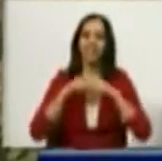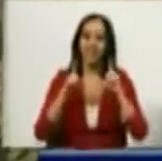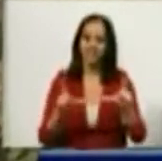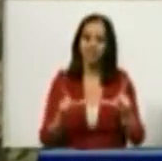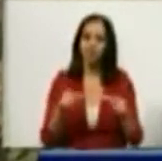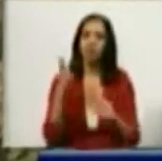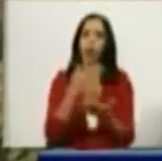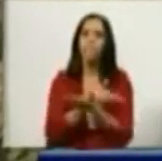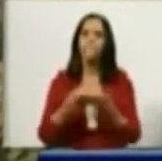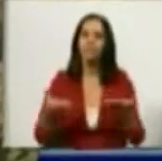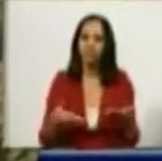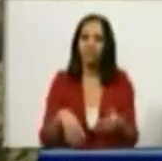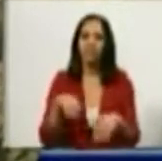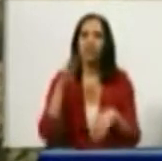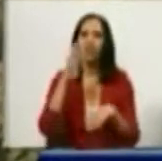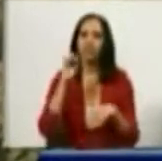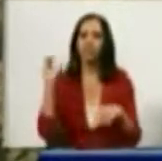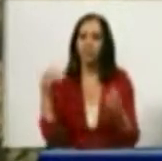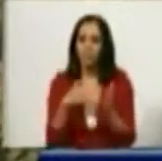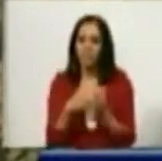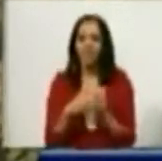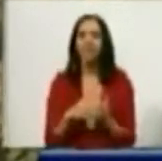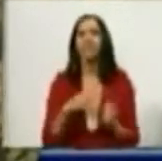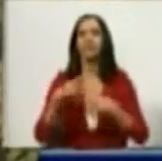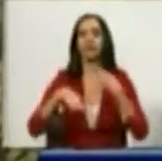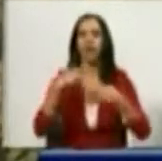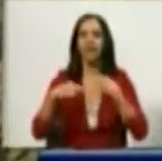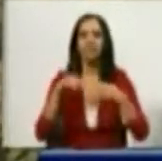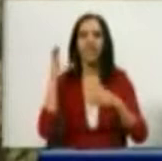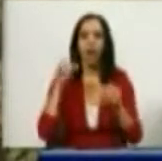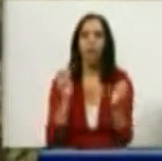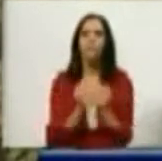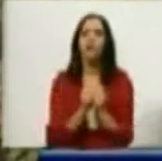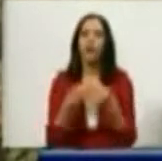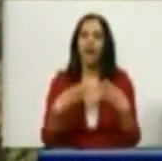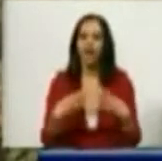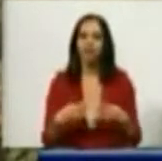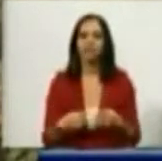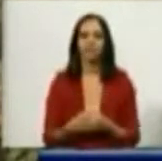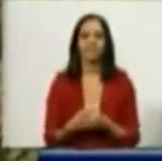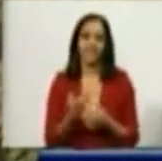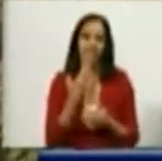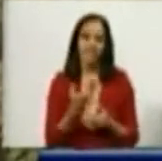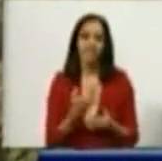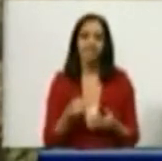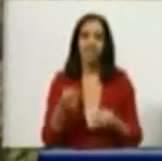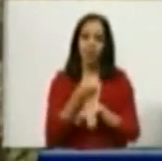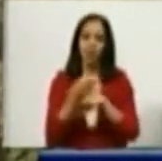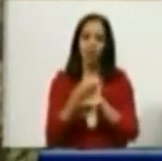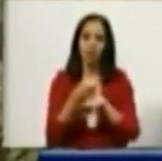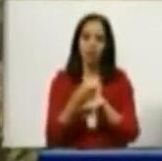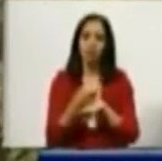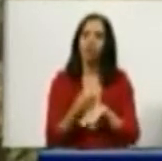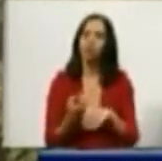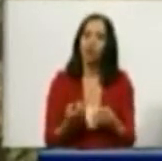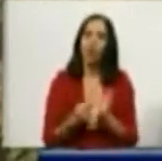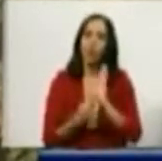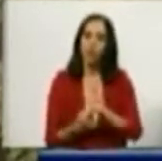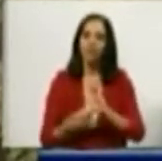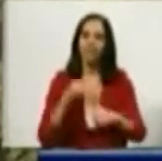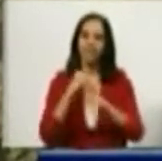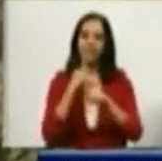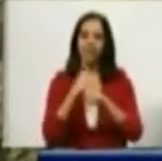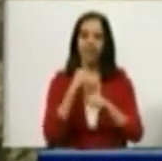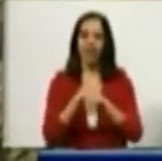millones cuatrocientos mil en El Revolucionario estado monagas primerito en el estado gracias a la gestión de la gobernadora como muestra de trabajo